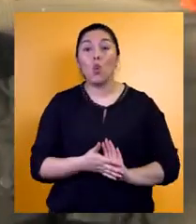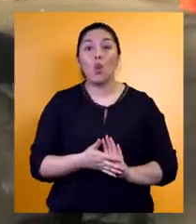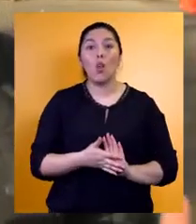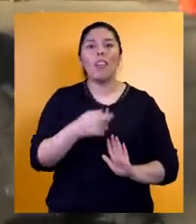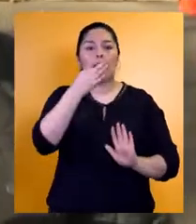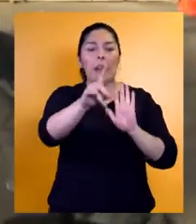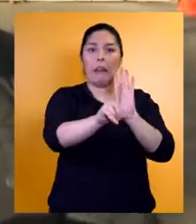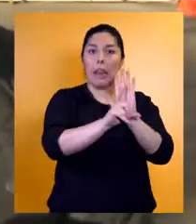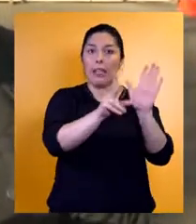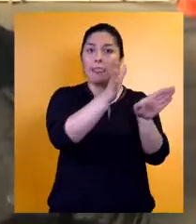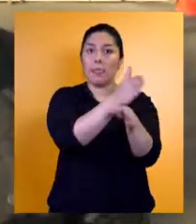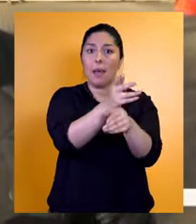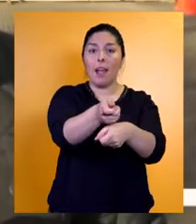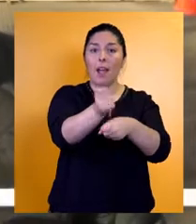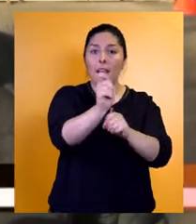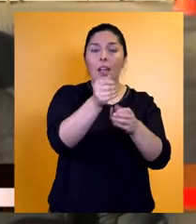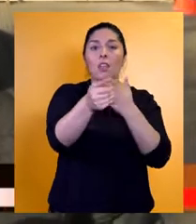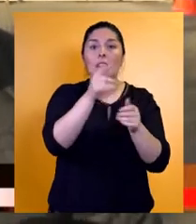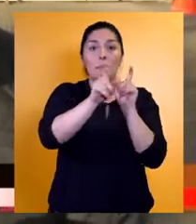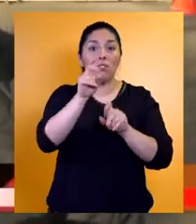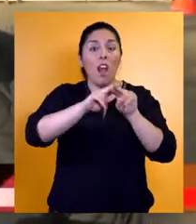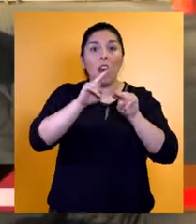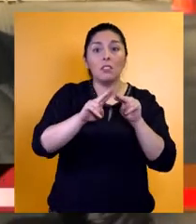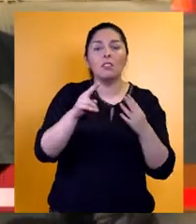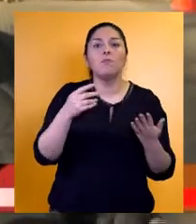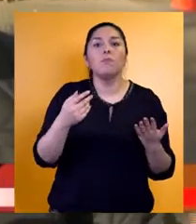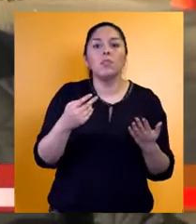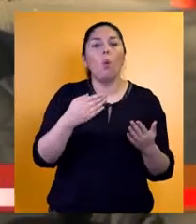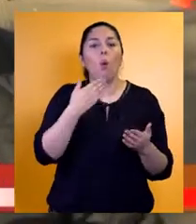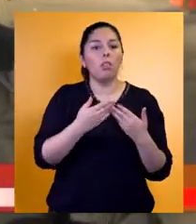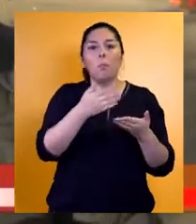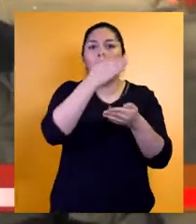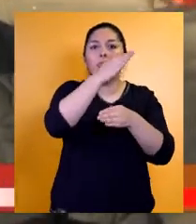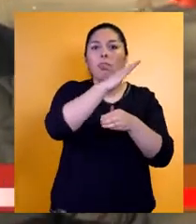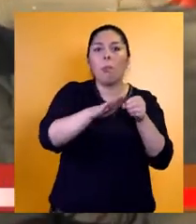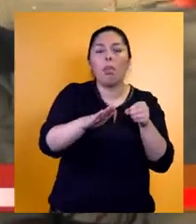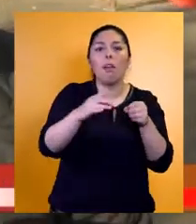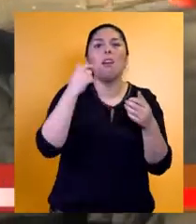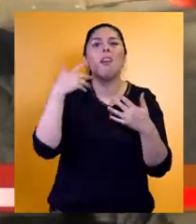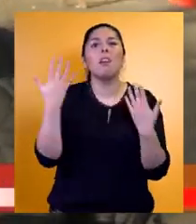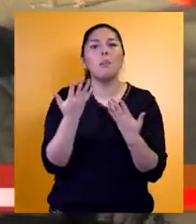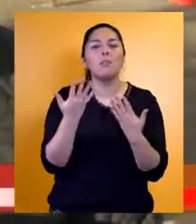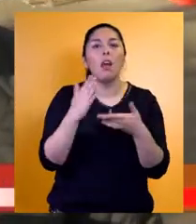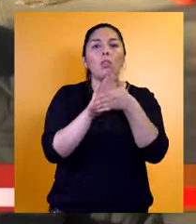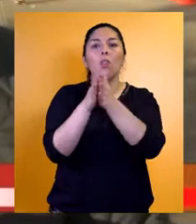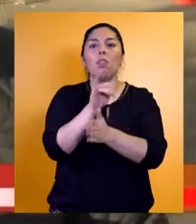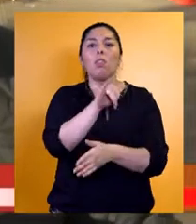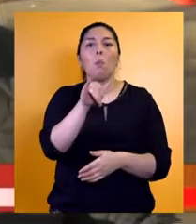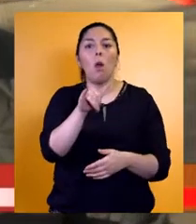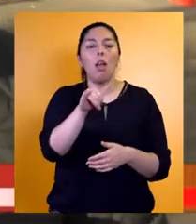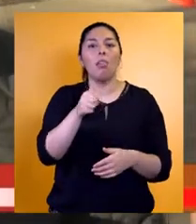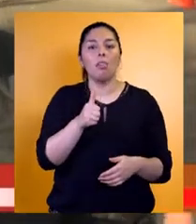discusiones, la ley de pesca anteriores, cuando la industria saca a su gente a la calle, siempre a